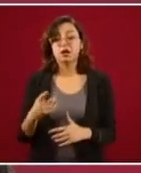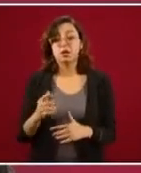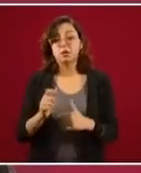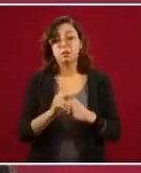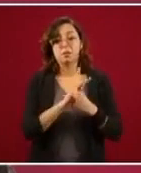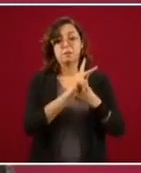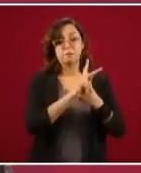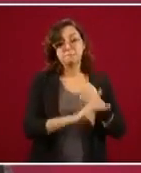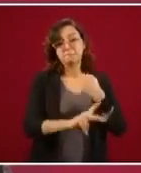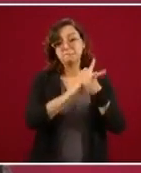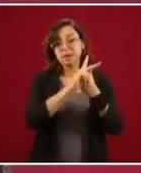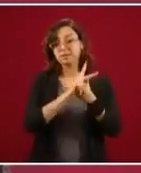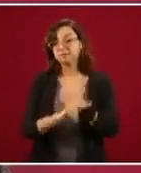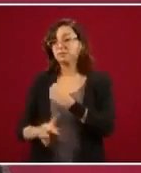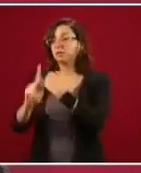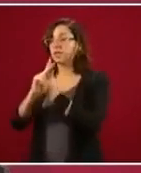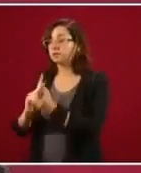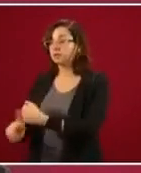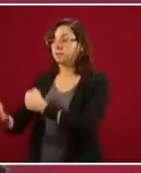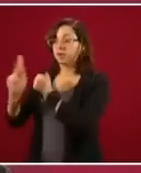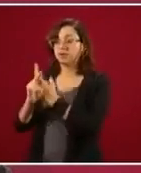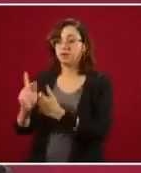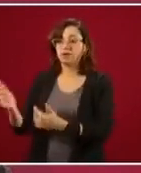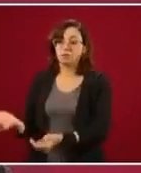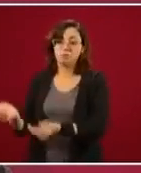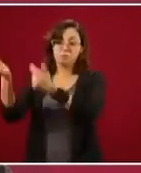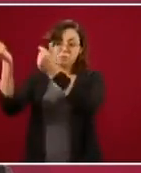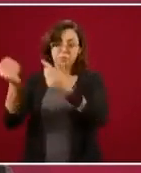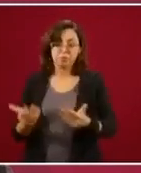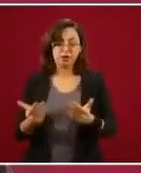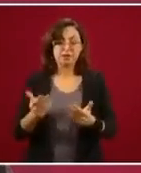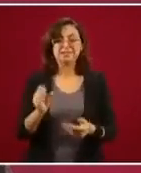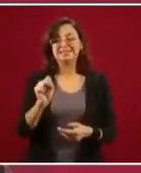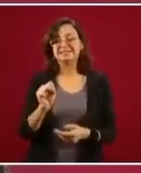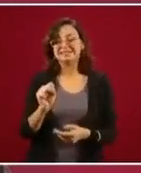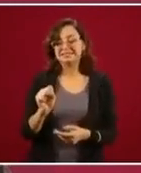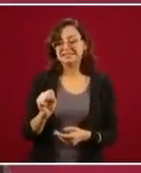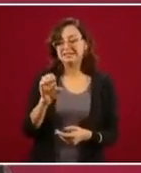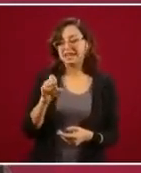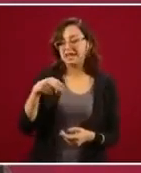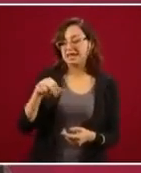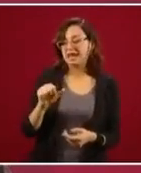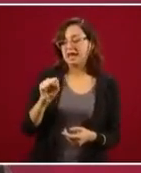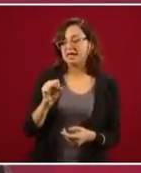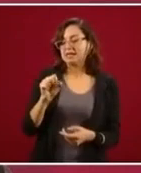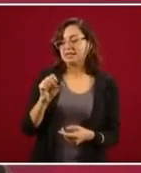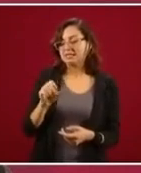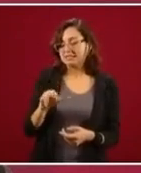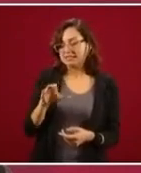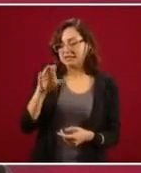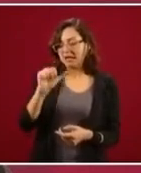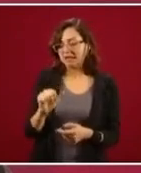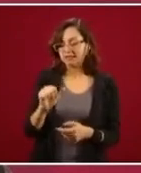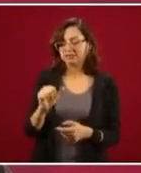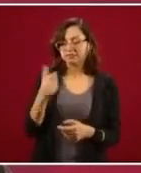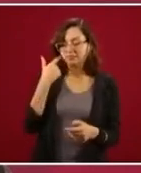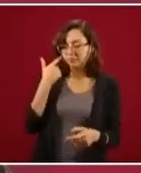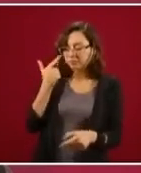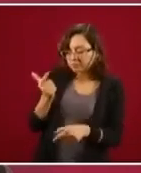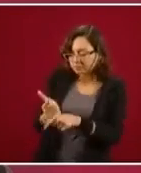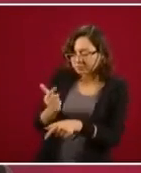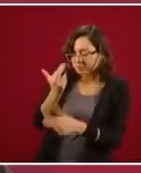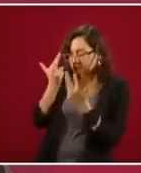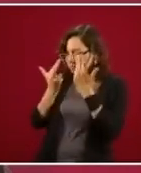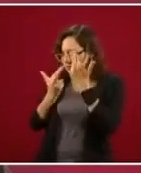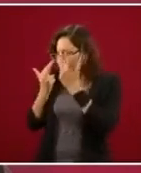y zoosanitaria que está a cargo de Senasica. Senasica certifica